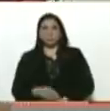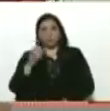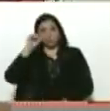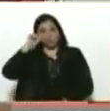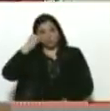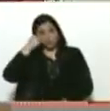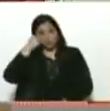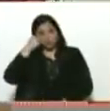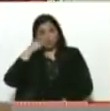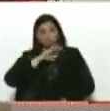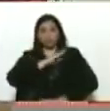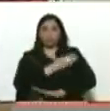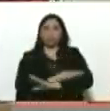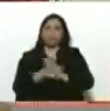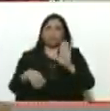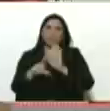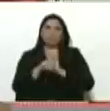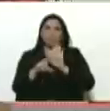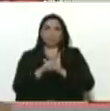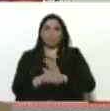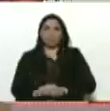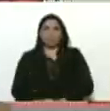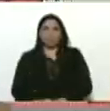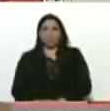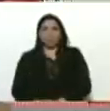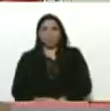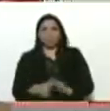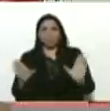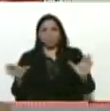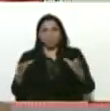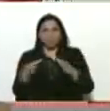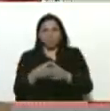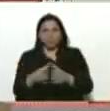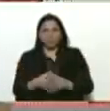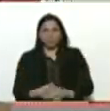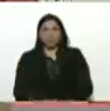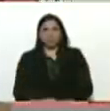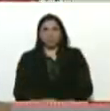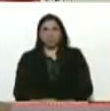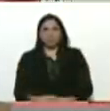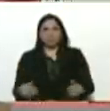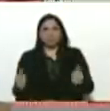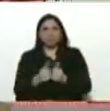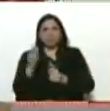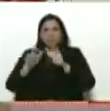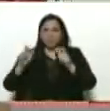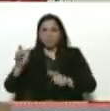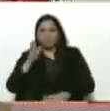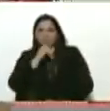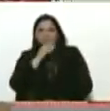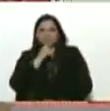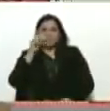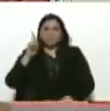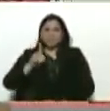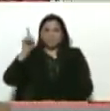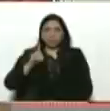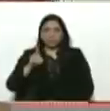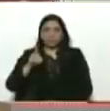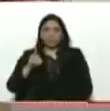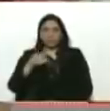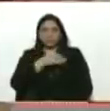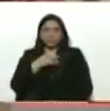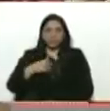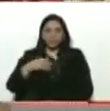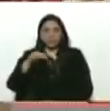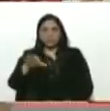Poder Legislativo se reunió y con personas que no eran diputados decidieron elegir allí como presidente de la